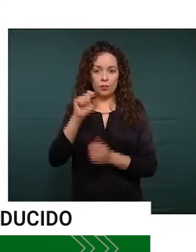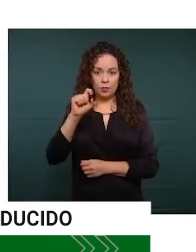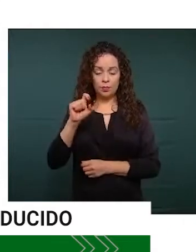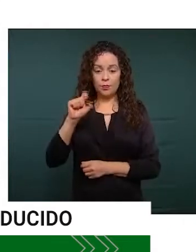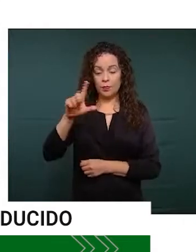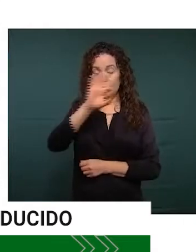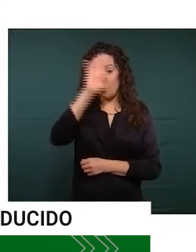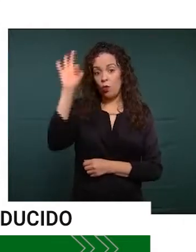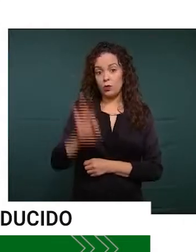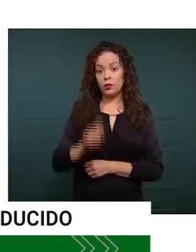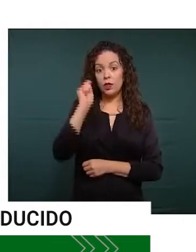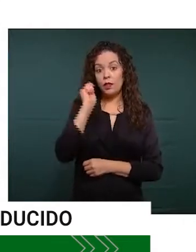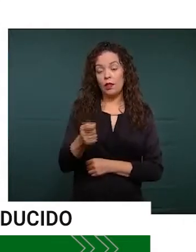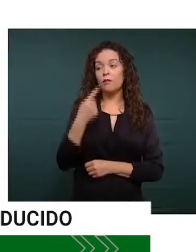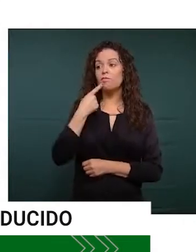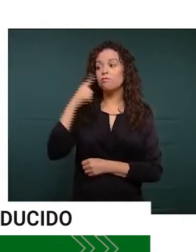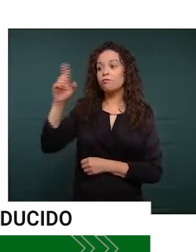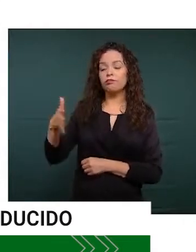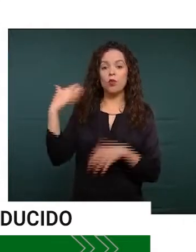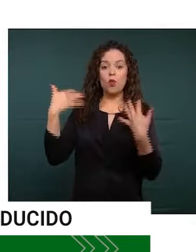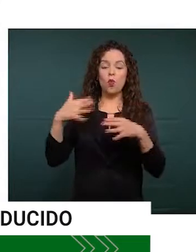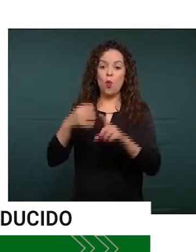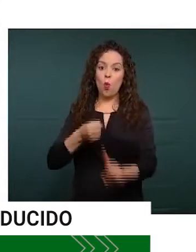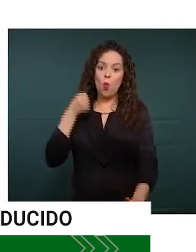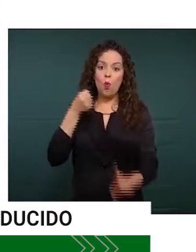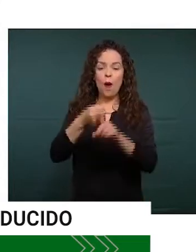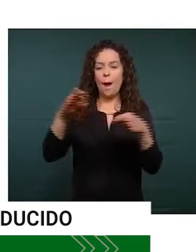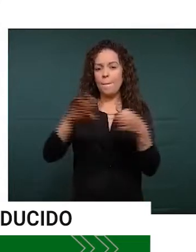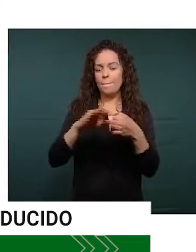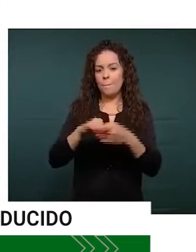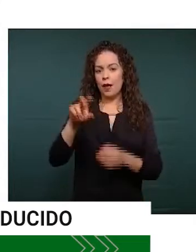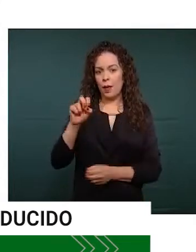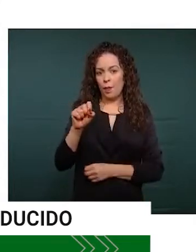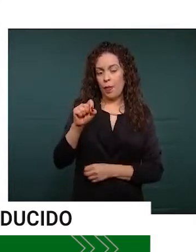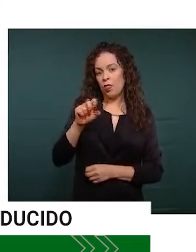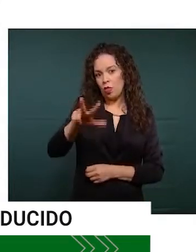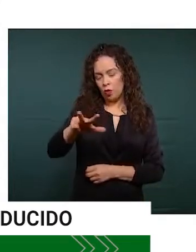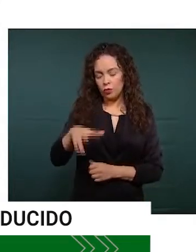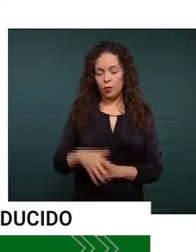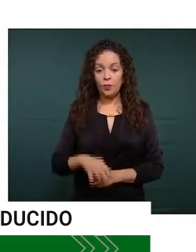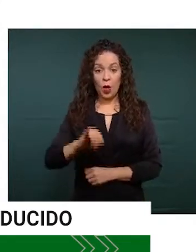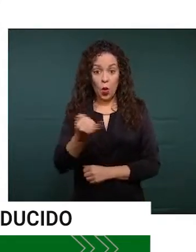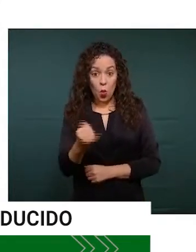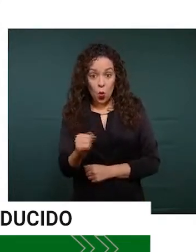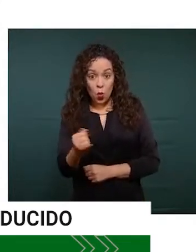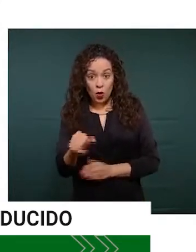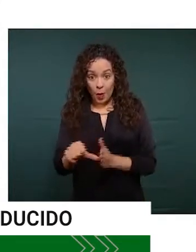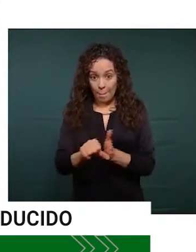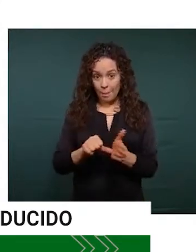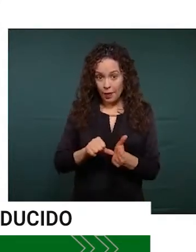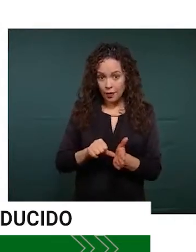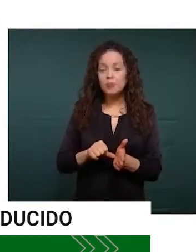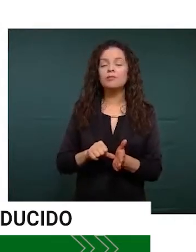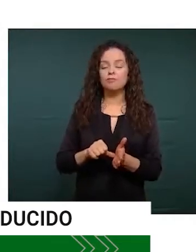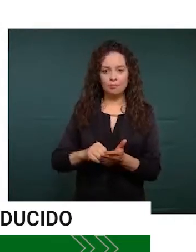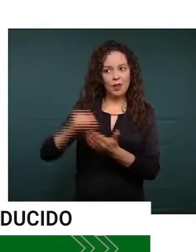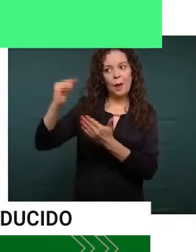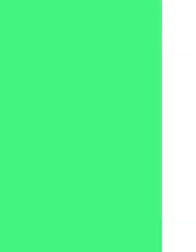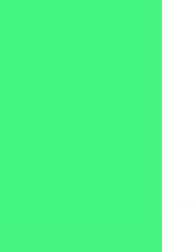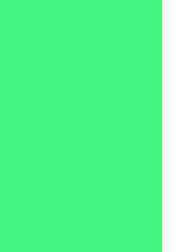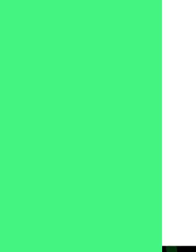los delitos de alto impacto, casi 28%, y en el caso de junio una reducción un poco